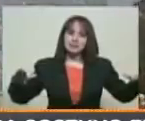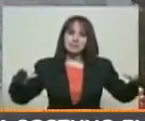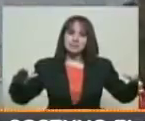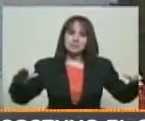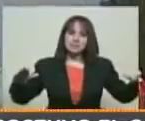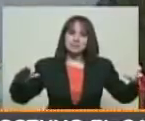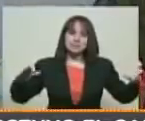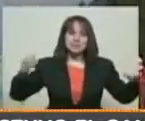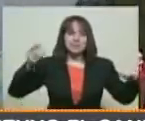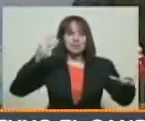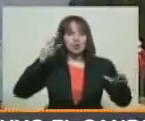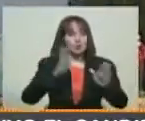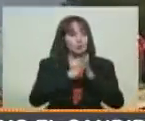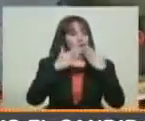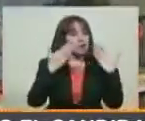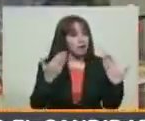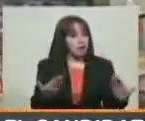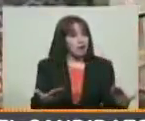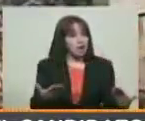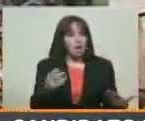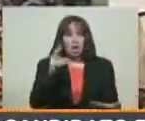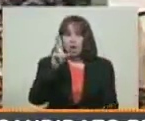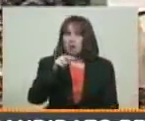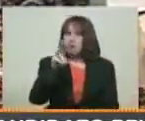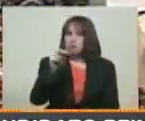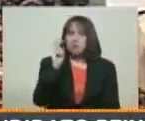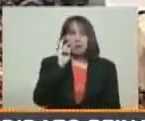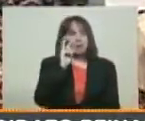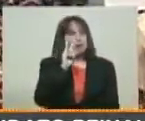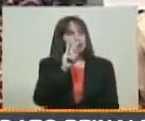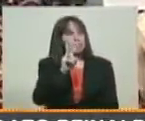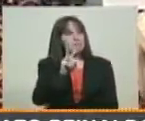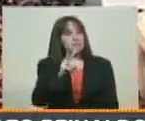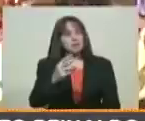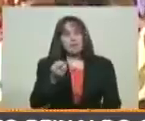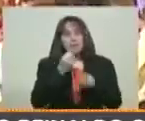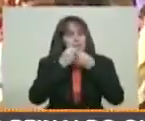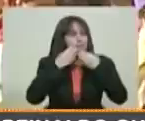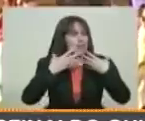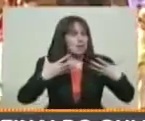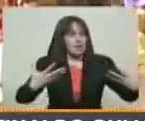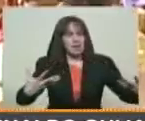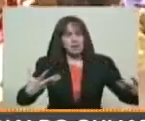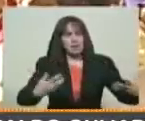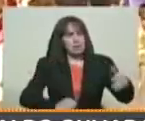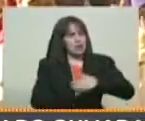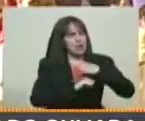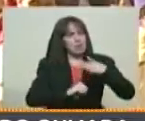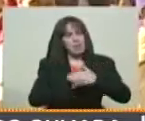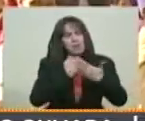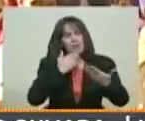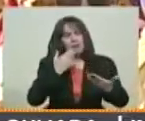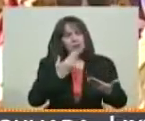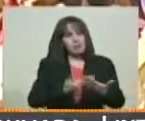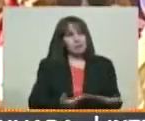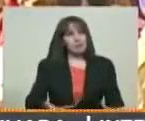Cumaná, nunca había visto una manifestación tan hermosa como esta, Cumaná.